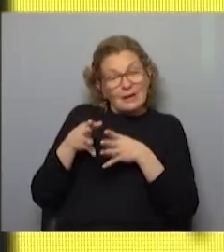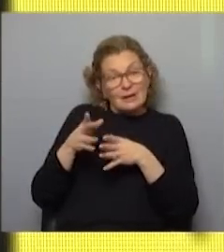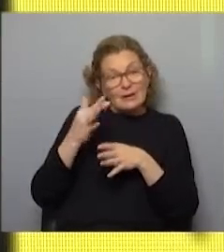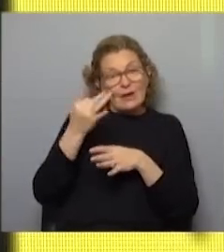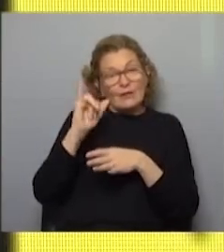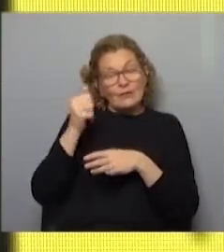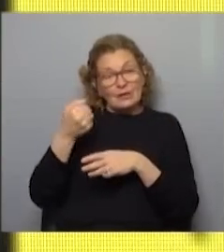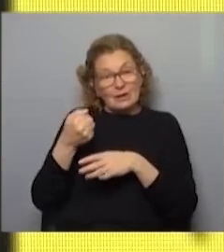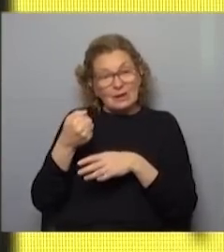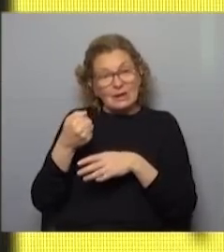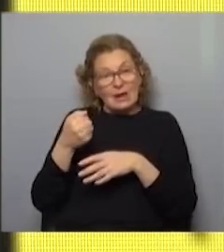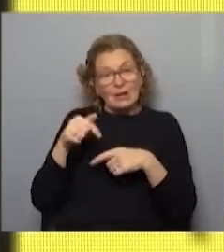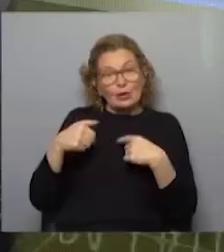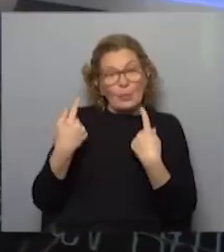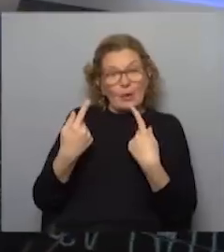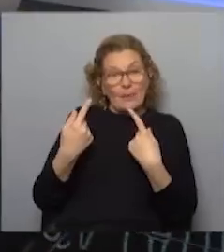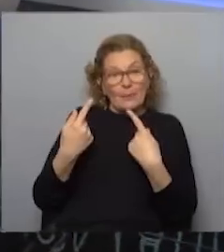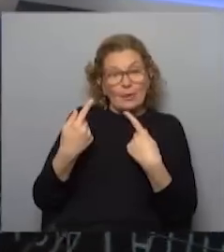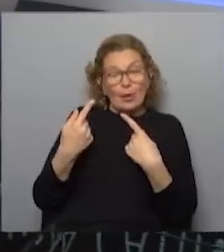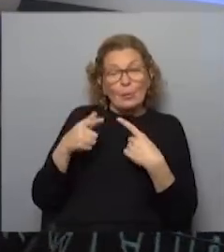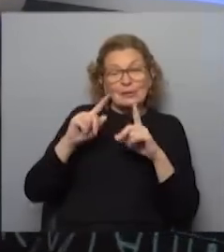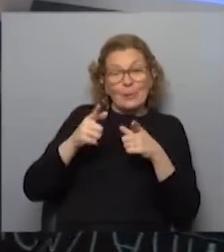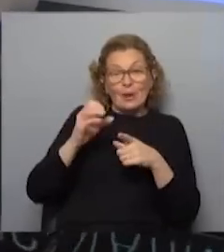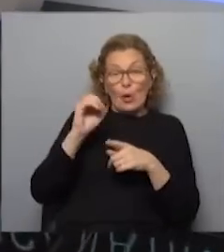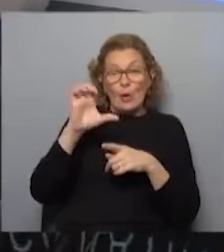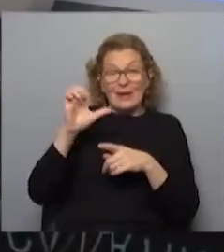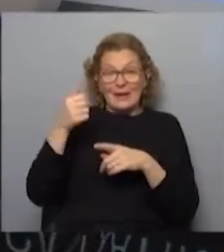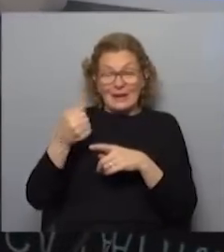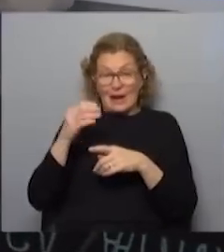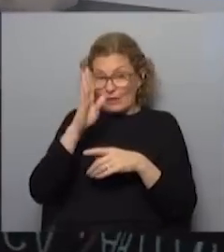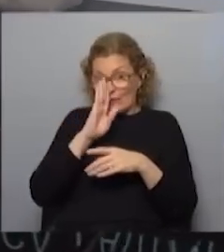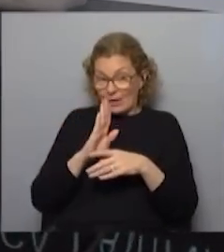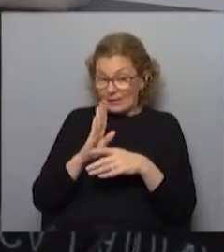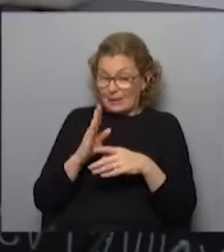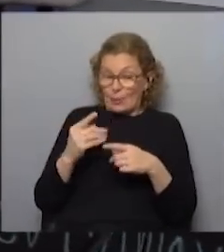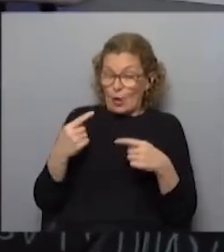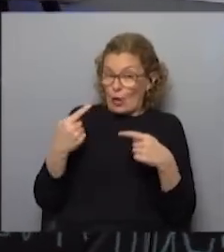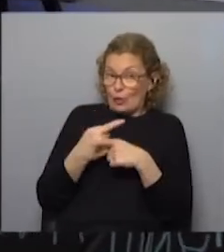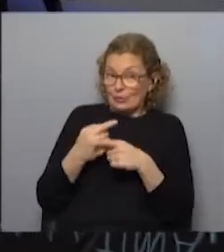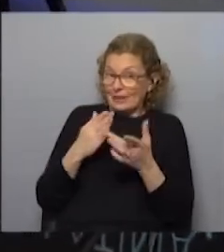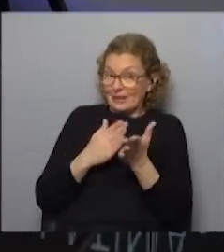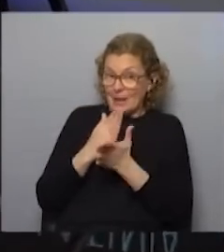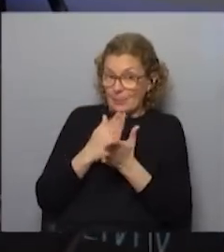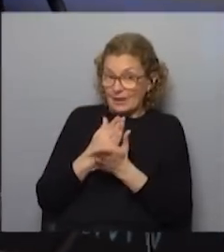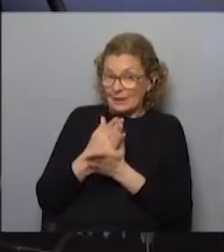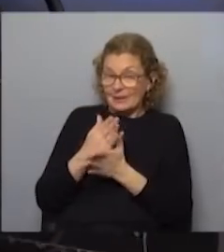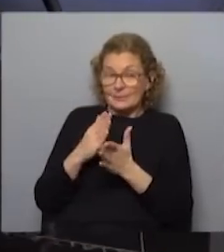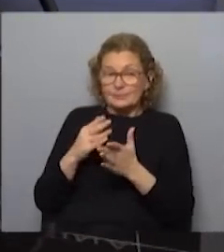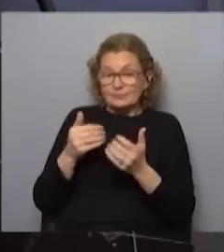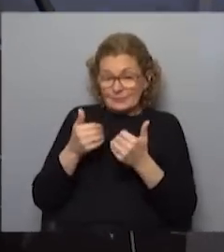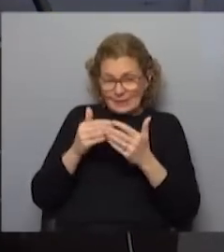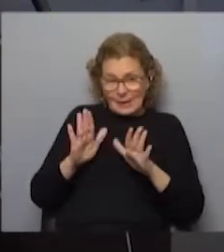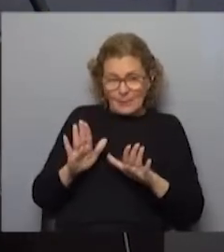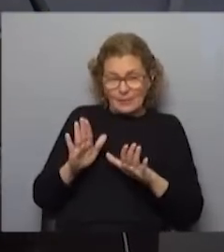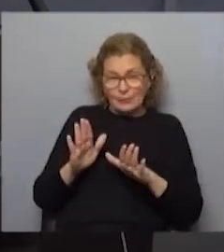interamericano de asistencia recípro que más tarde la conformación de la huella y el Brasil amenazante desde siempre pero el Brasil amenazante a partir